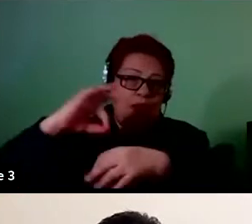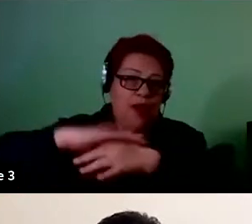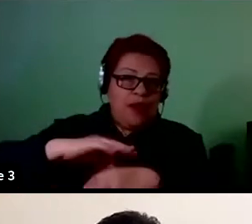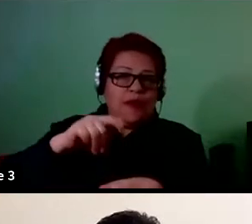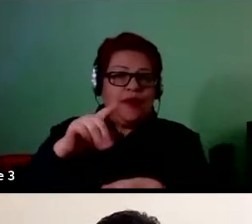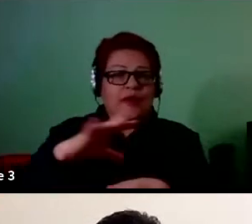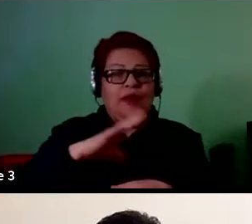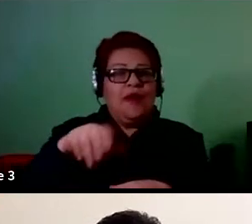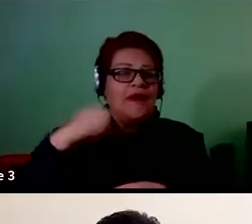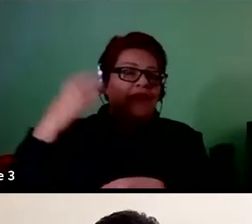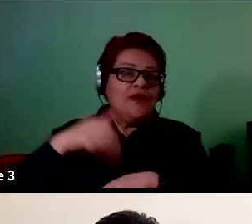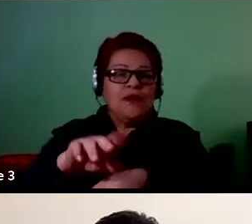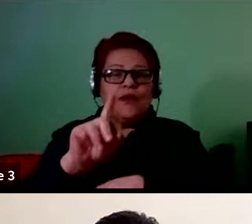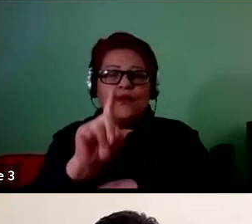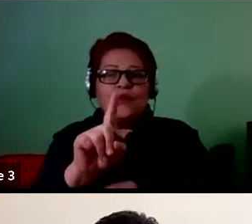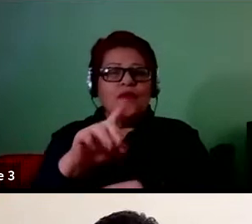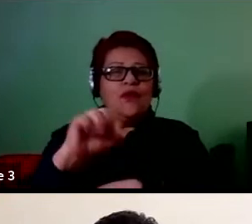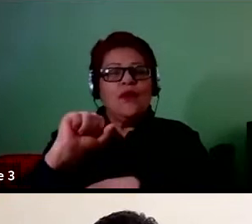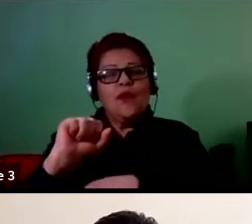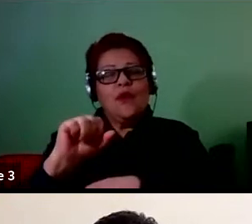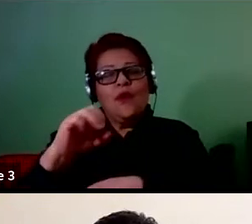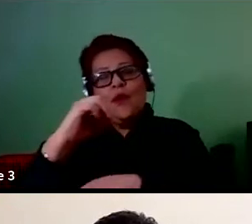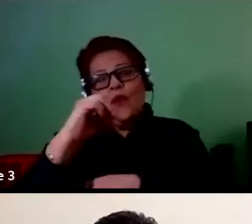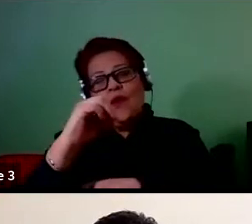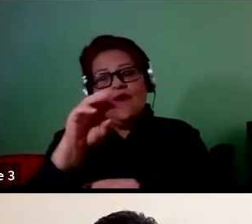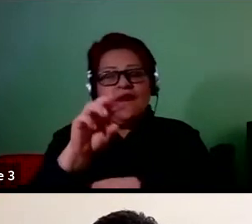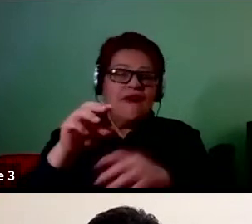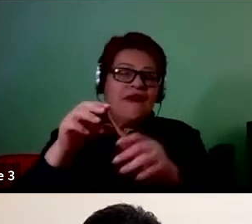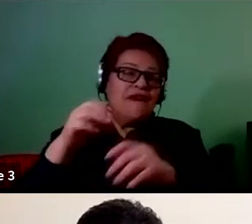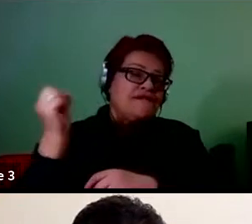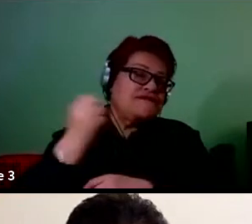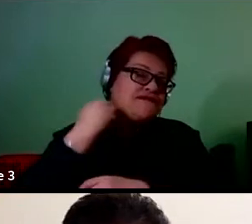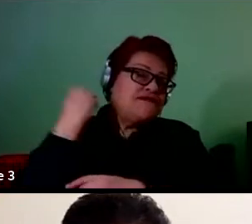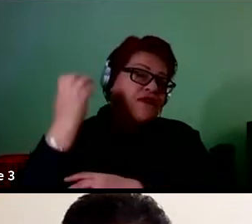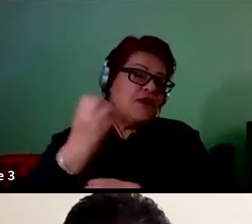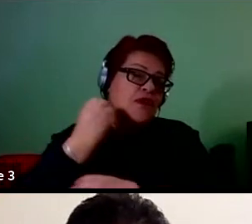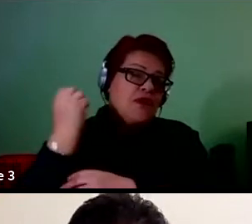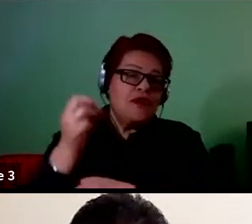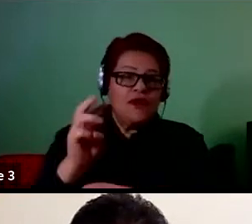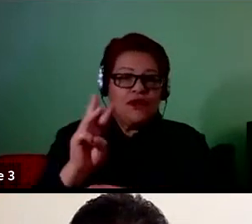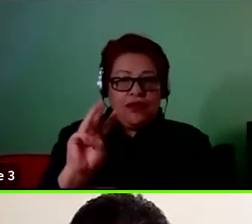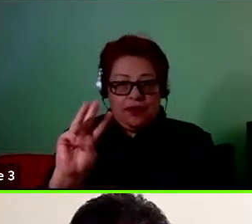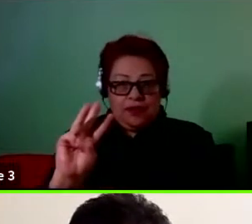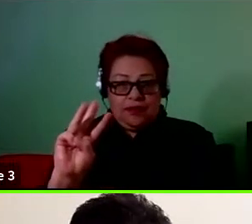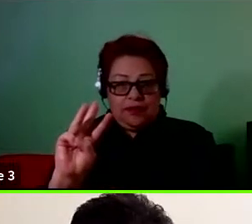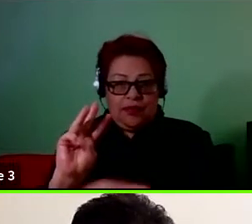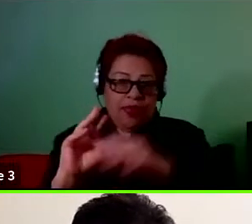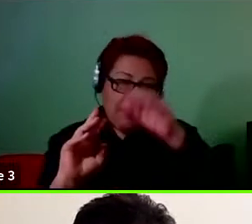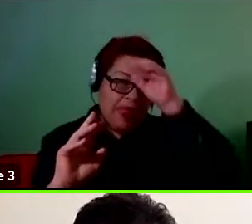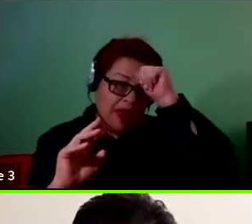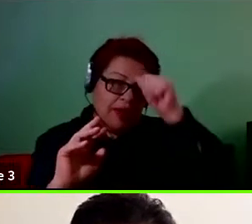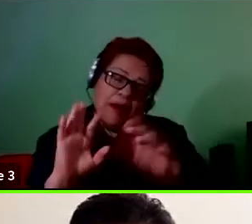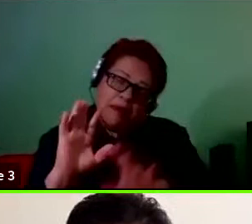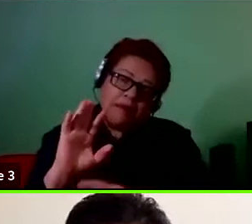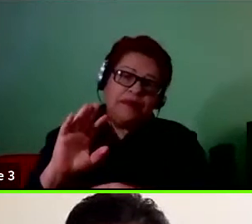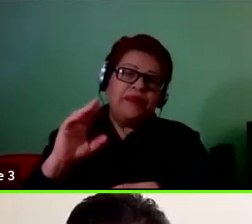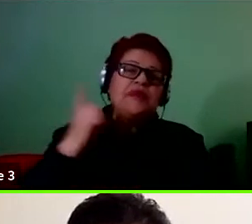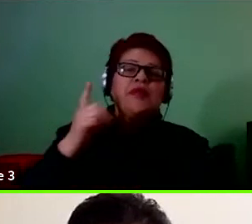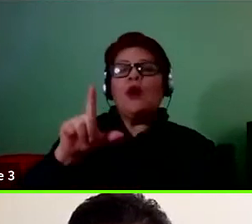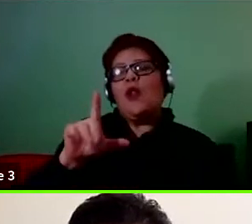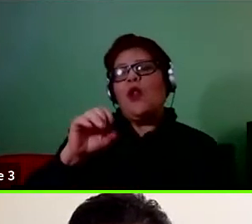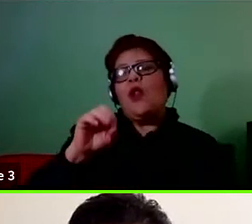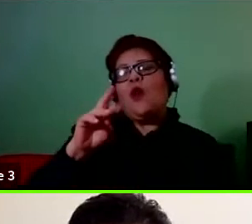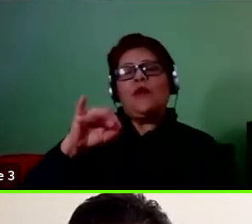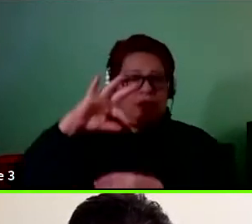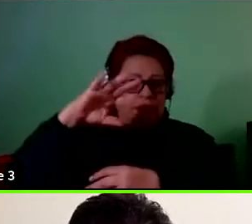día el foro 1 o el foro 3, si están de acuerdo. De alguna manera, ok, vamos a someter